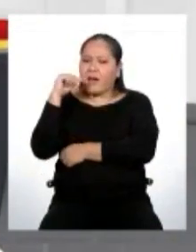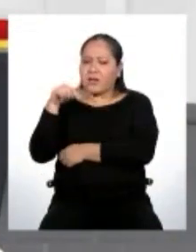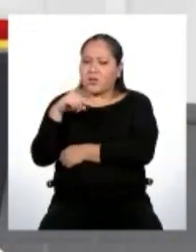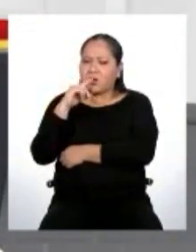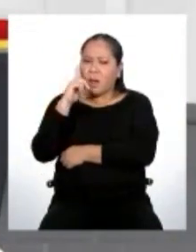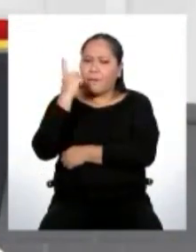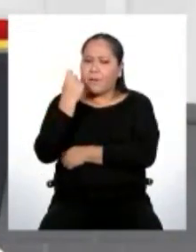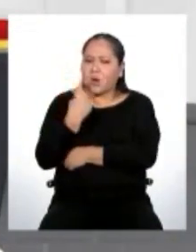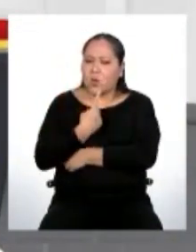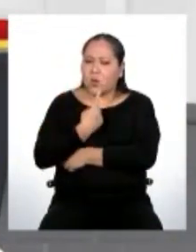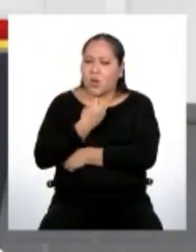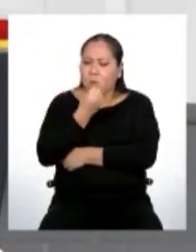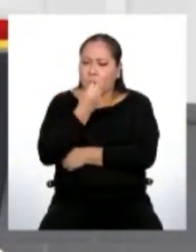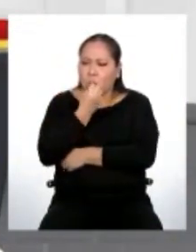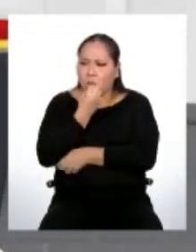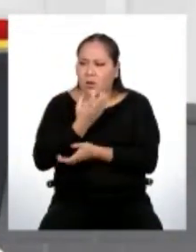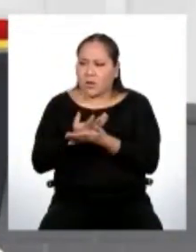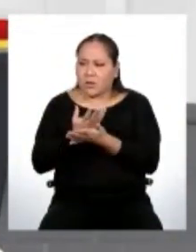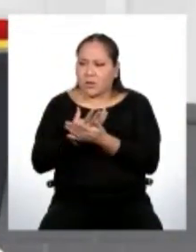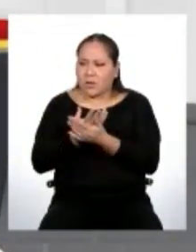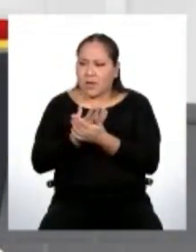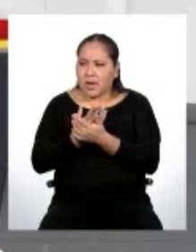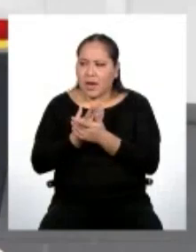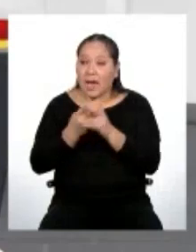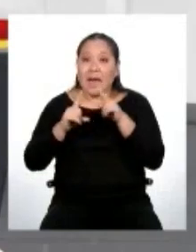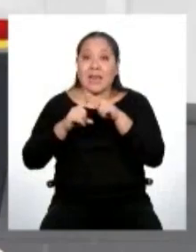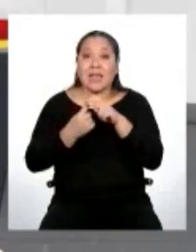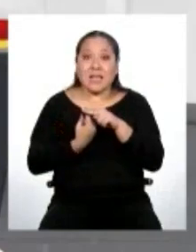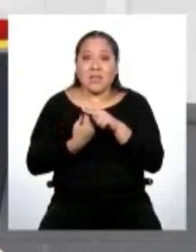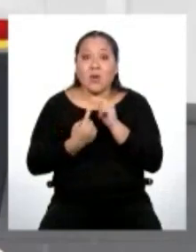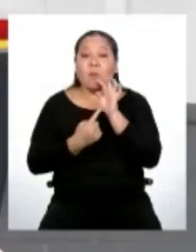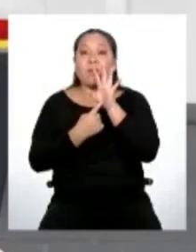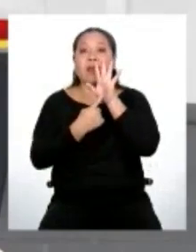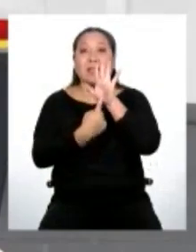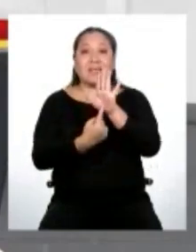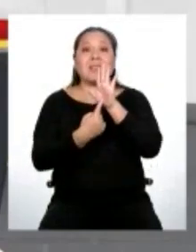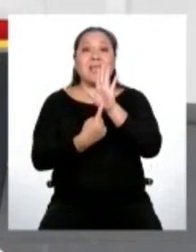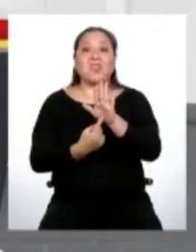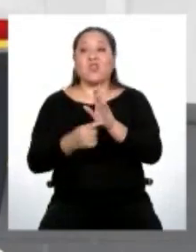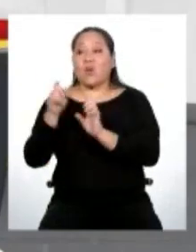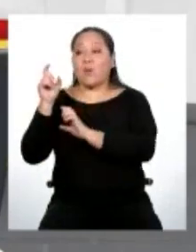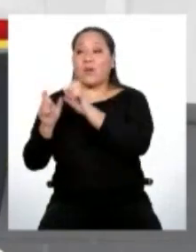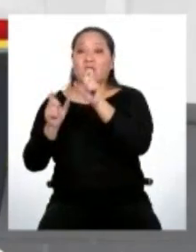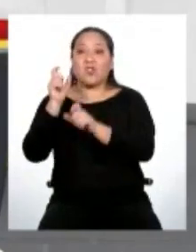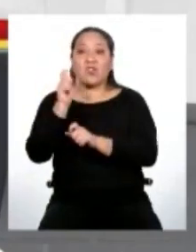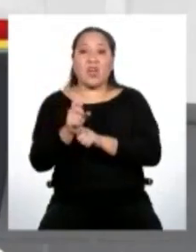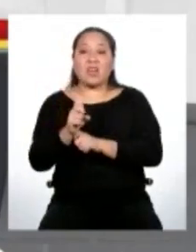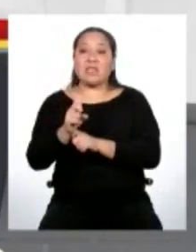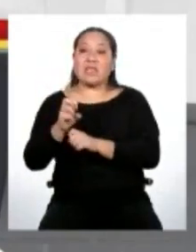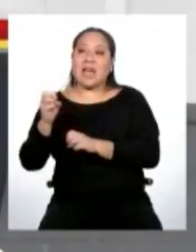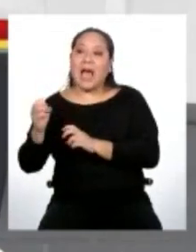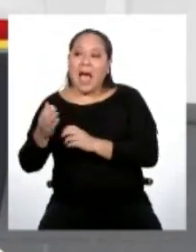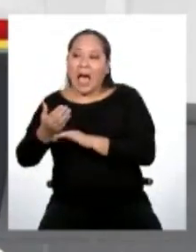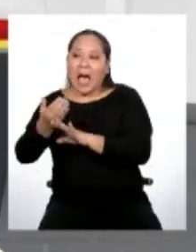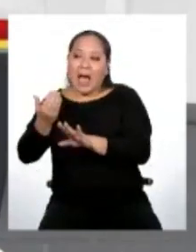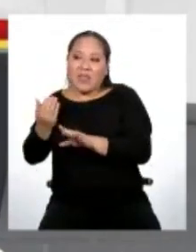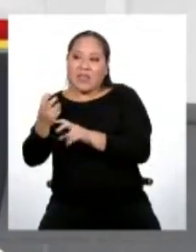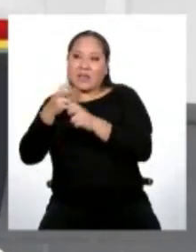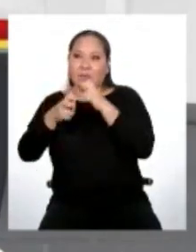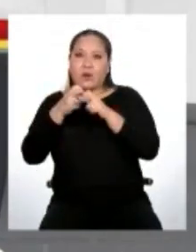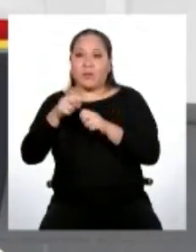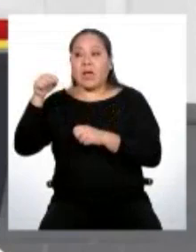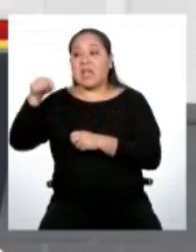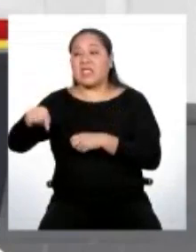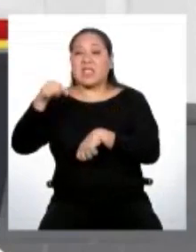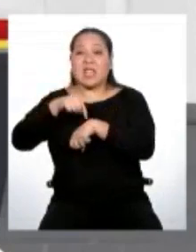pregunta. El inicio es la presentación de los personajes y de la acción detonante de la historia. En este caso sería todo el momento en